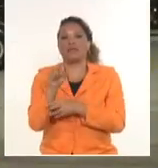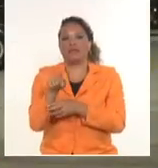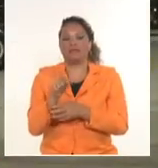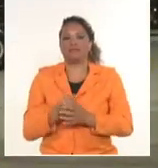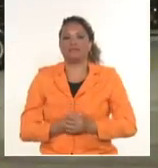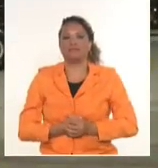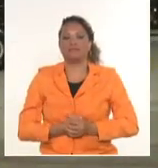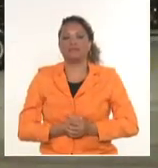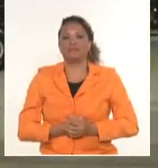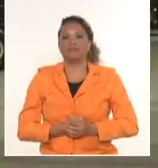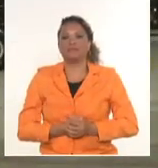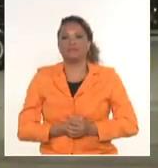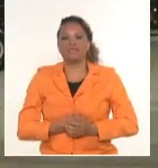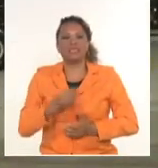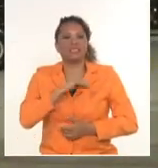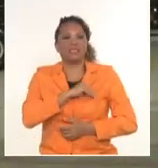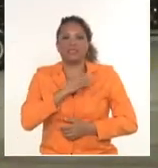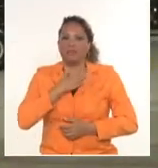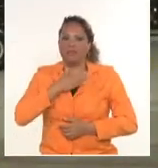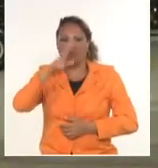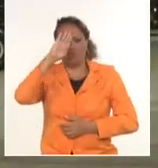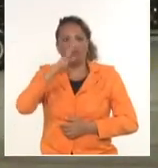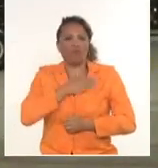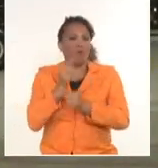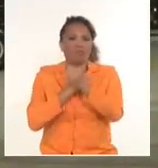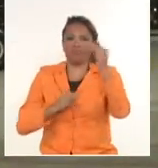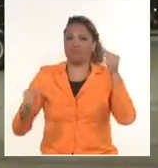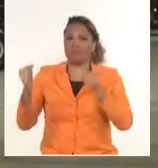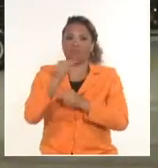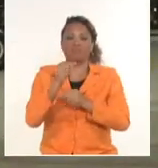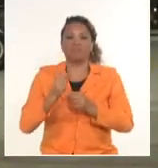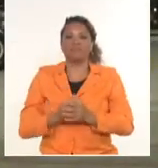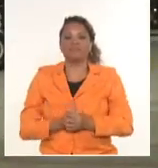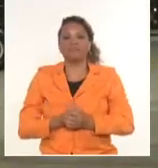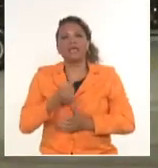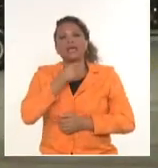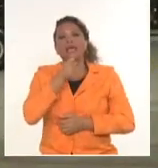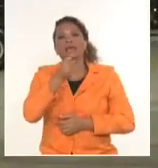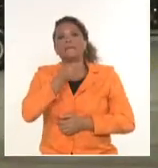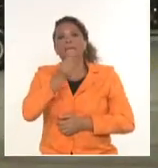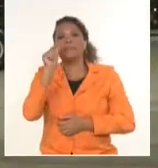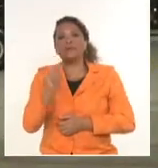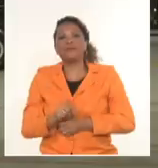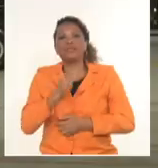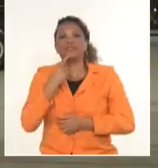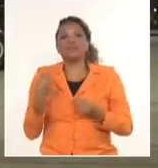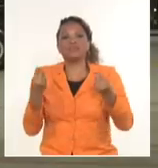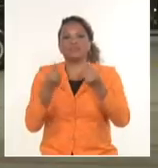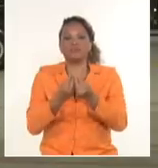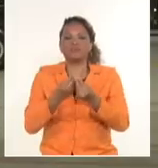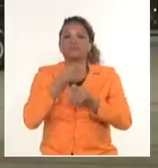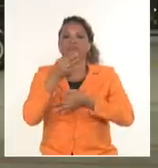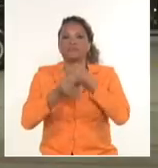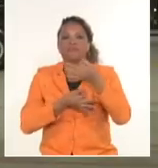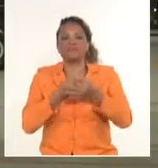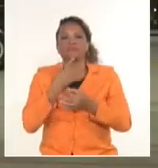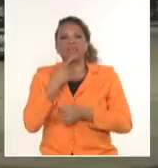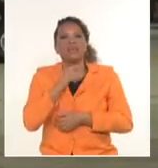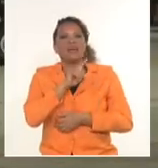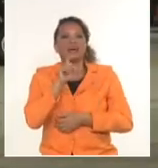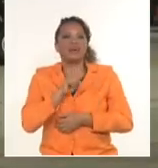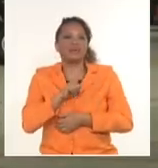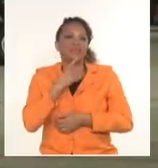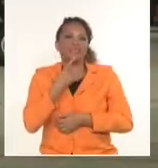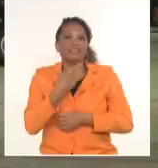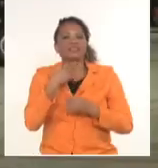sentido patrio, sobre todo, por encima de todo. Daniel Gotay también nos acompaña en esta emisión especial. Daniel, te reiteramos